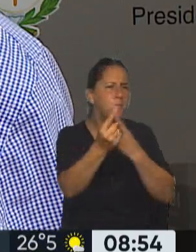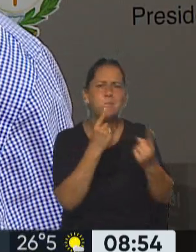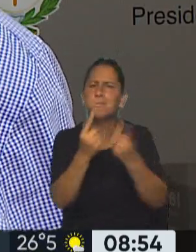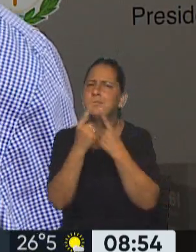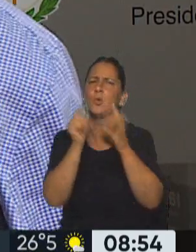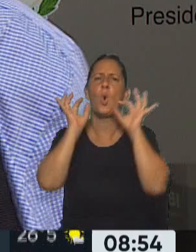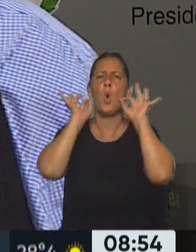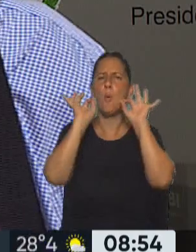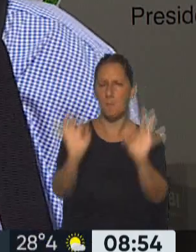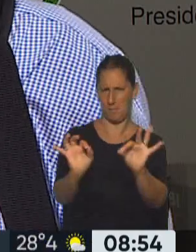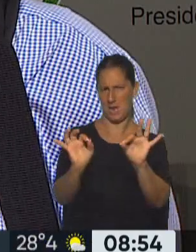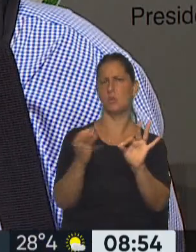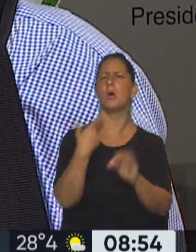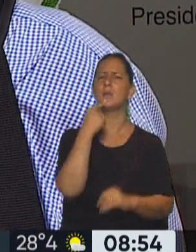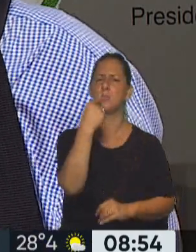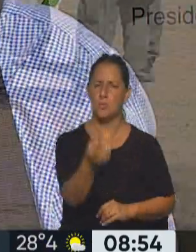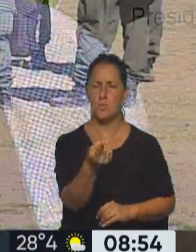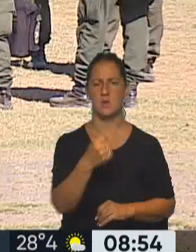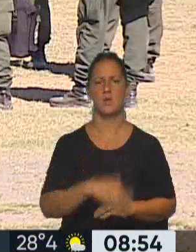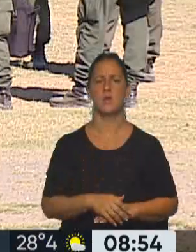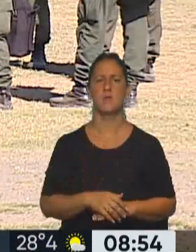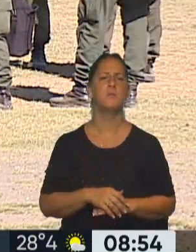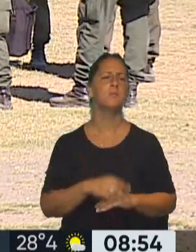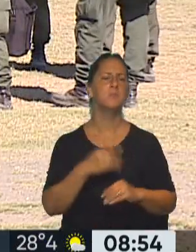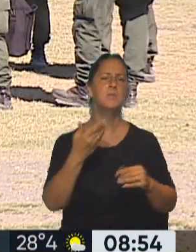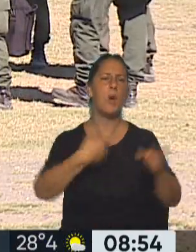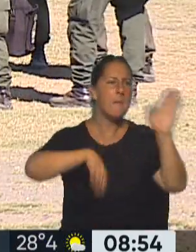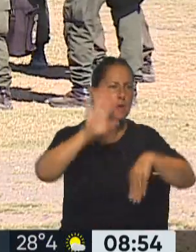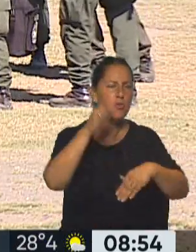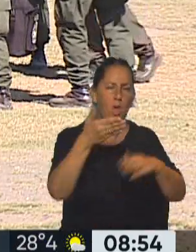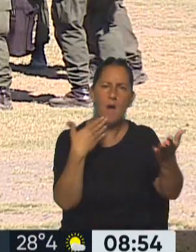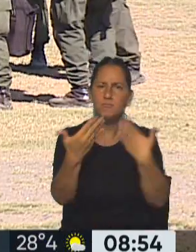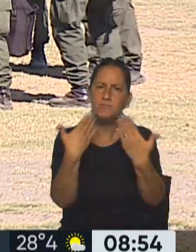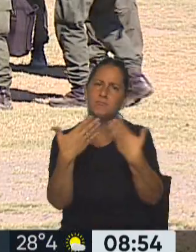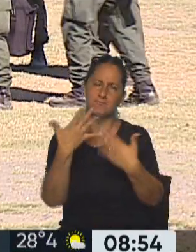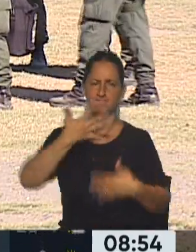así lo hicimos. Hablamos más o menos el mismo idioma con la mayoría, con lo cual eso me pone muy...